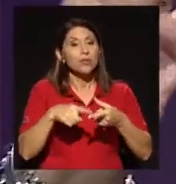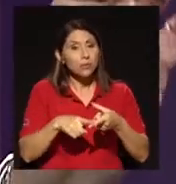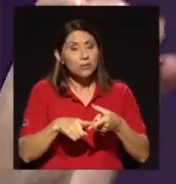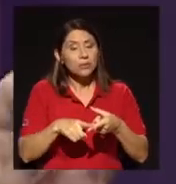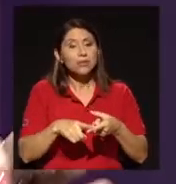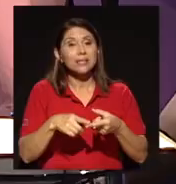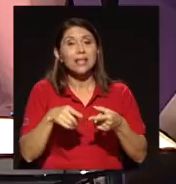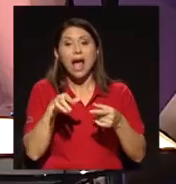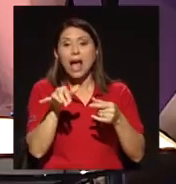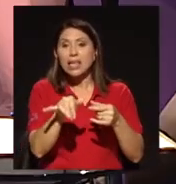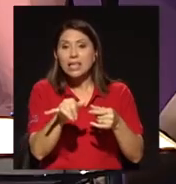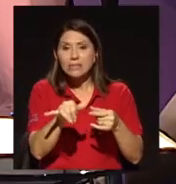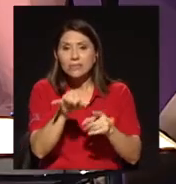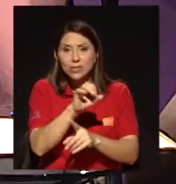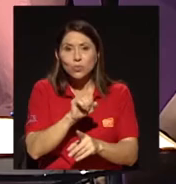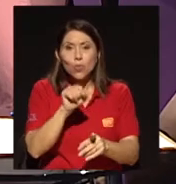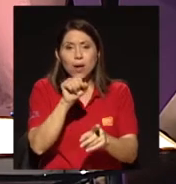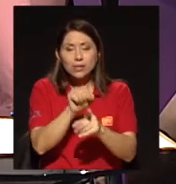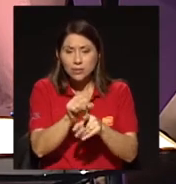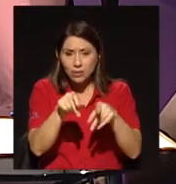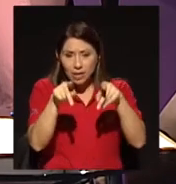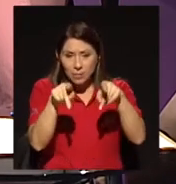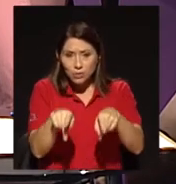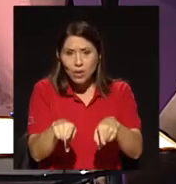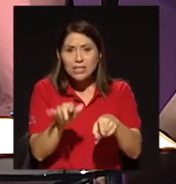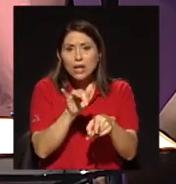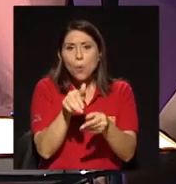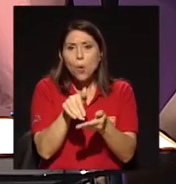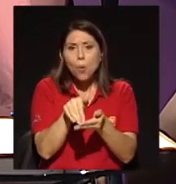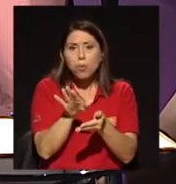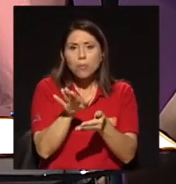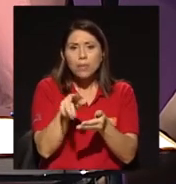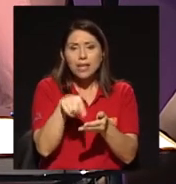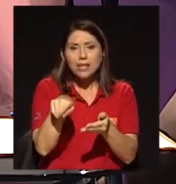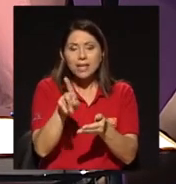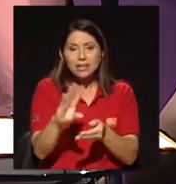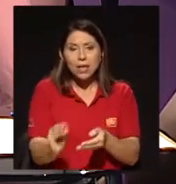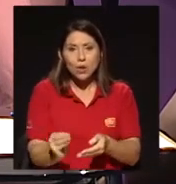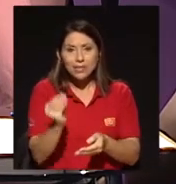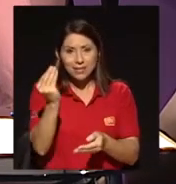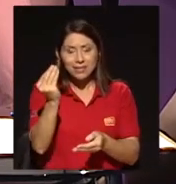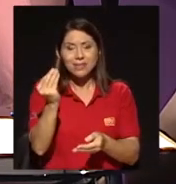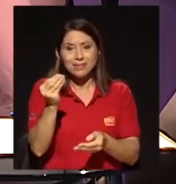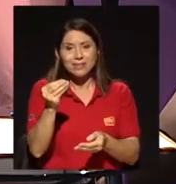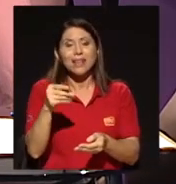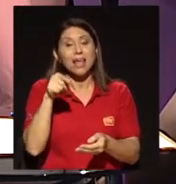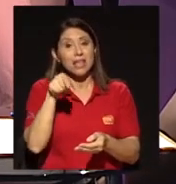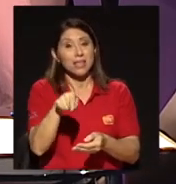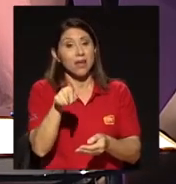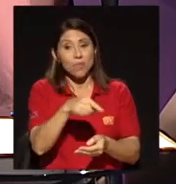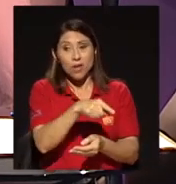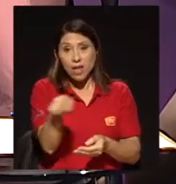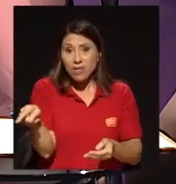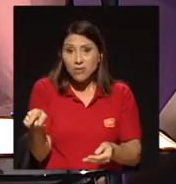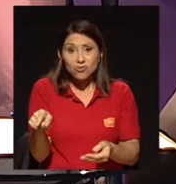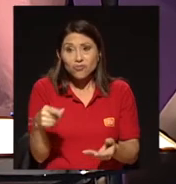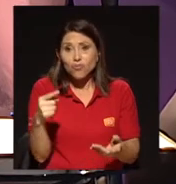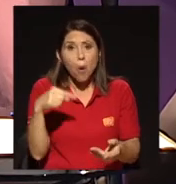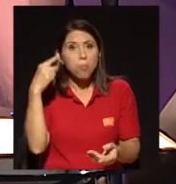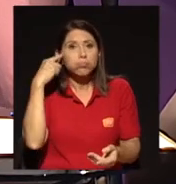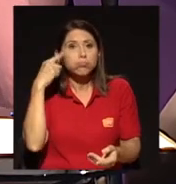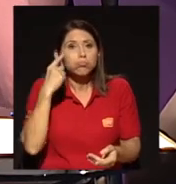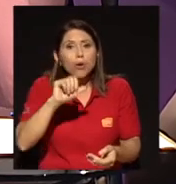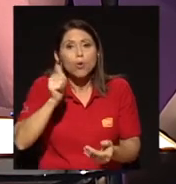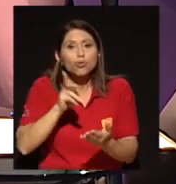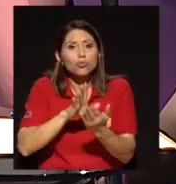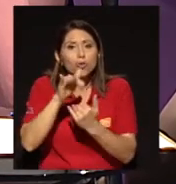decía Rocío, de exclusión, donde están estas adolescentes, que concuerdo totalmente con ella, que como no tienen cómo elaborar otros proyectos